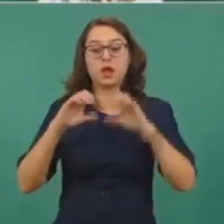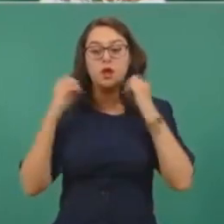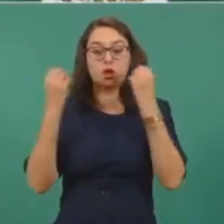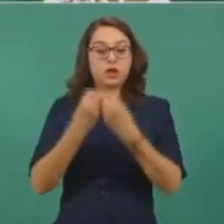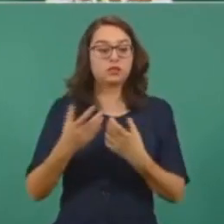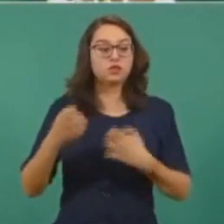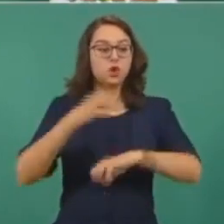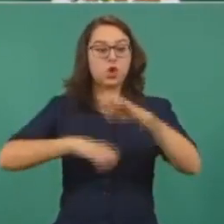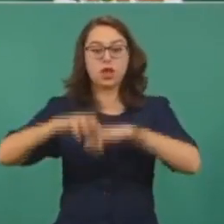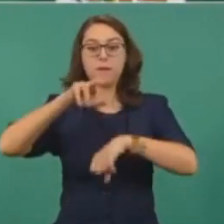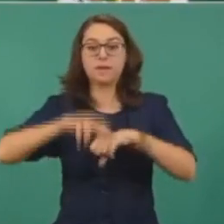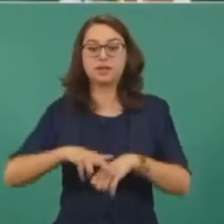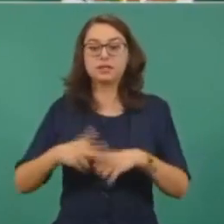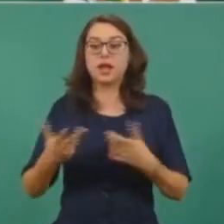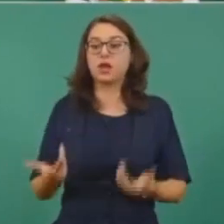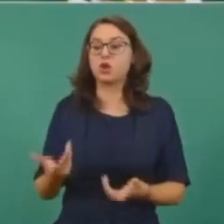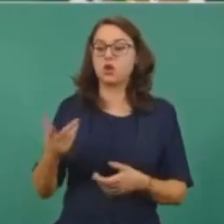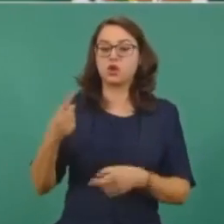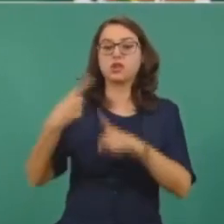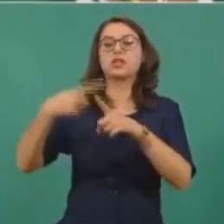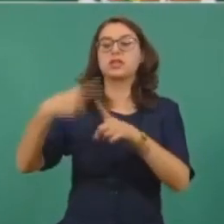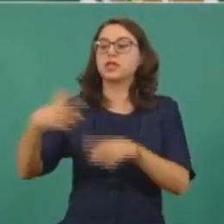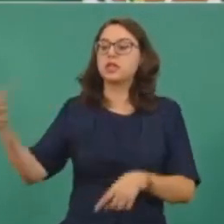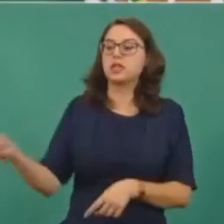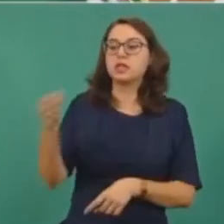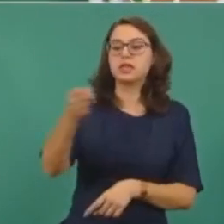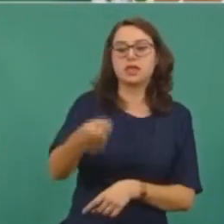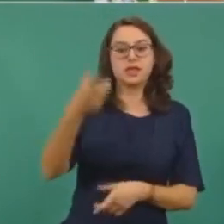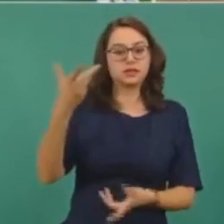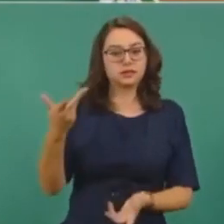¿Los empresarios? No,